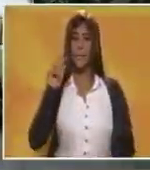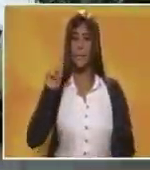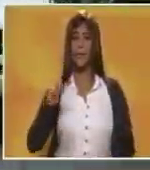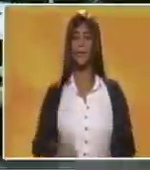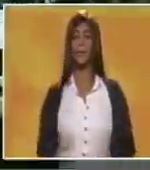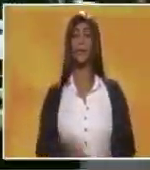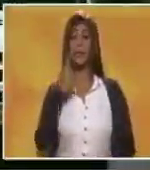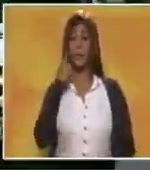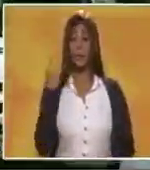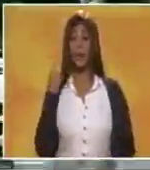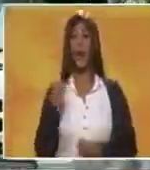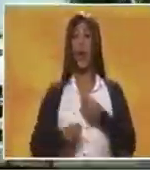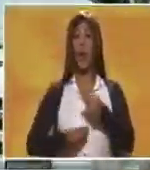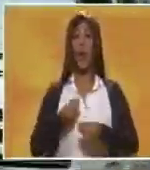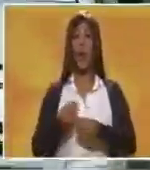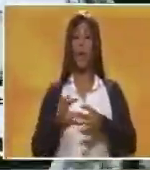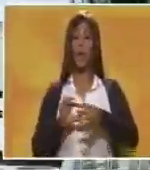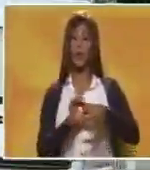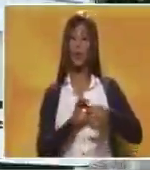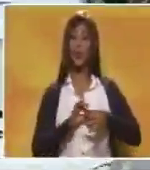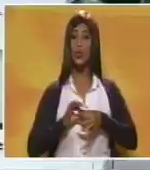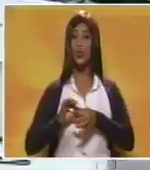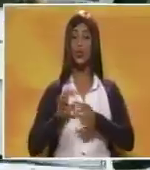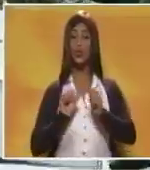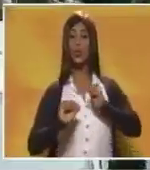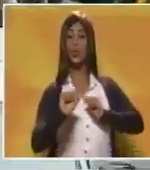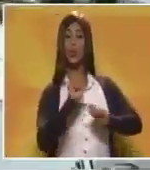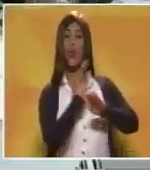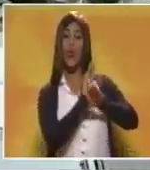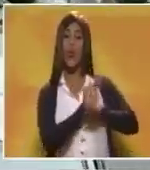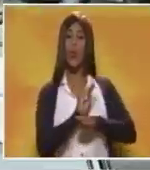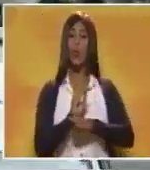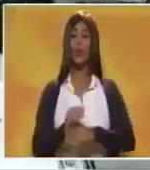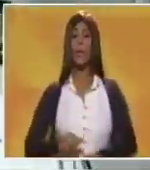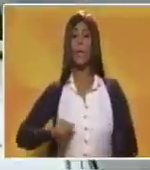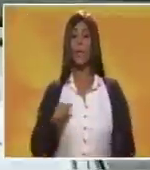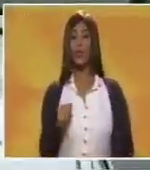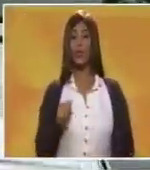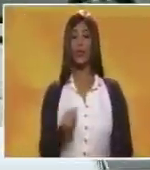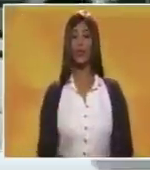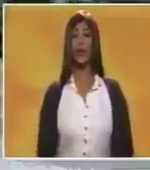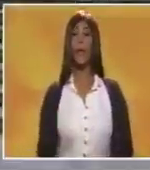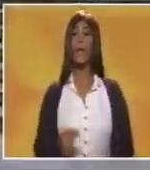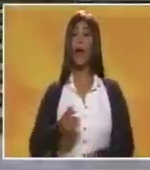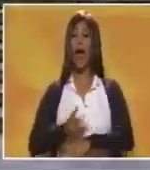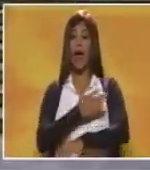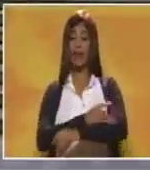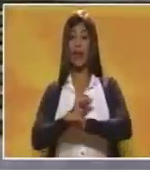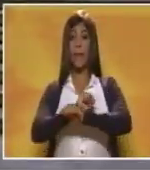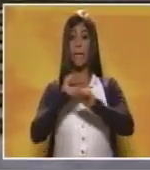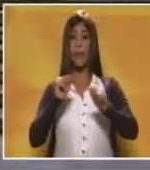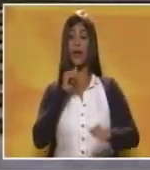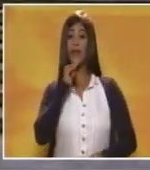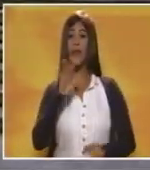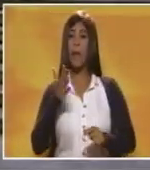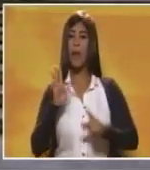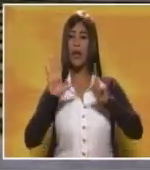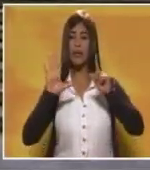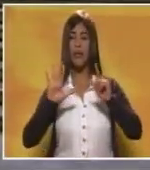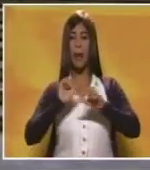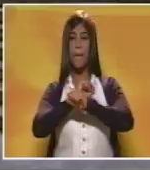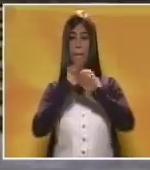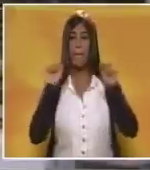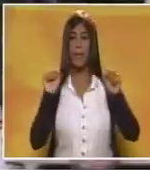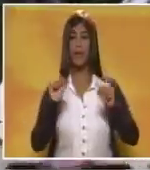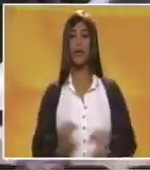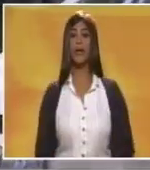en nuestra imagen una unidad de ese cuerpo policial. Más temprano se reportó, específicamente a las 6 de la mañana,